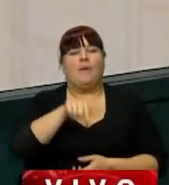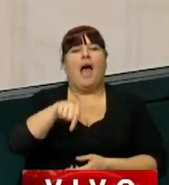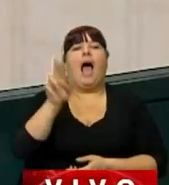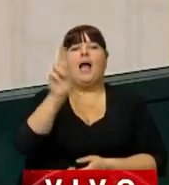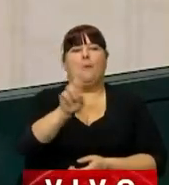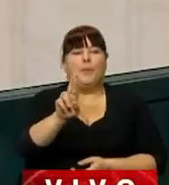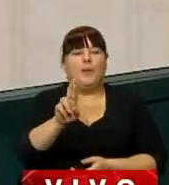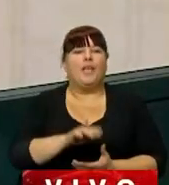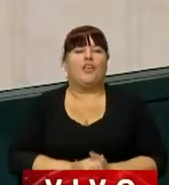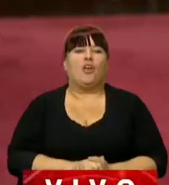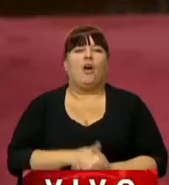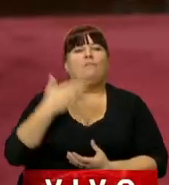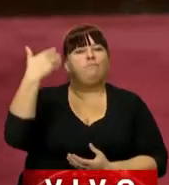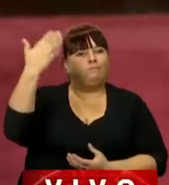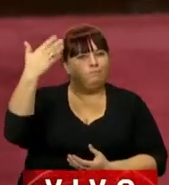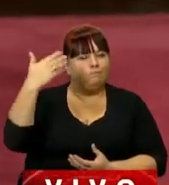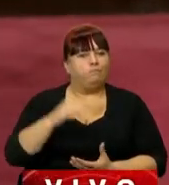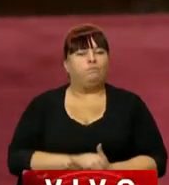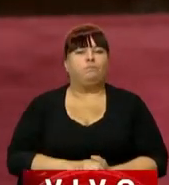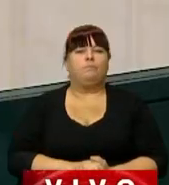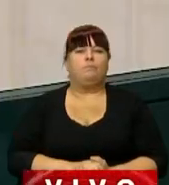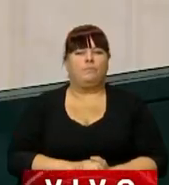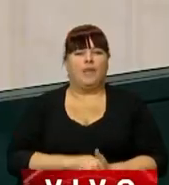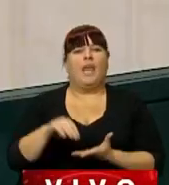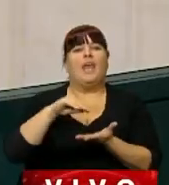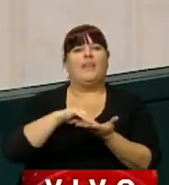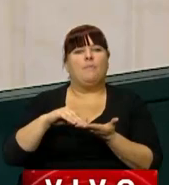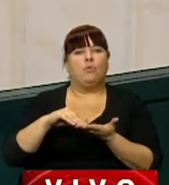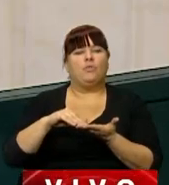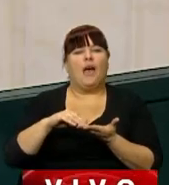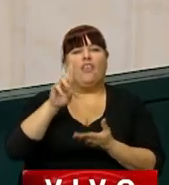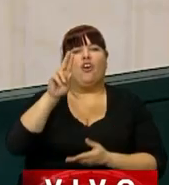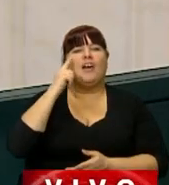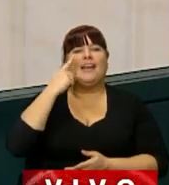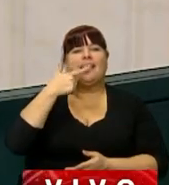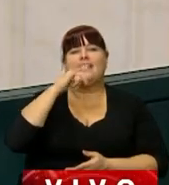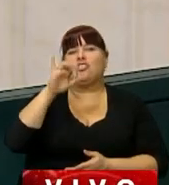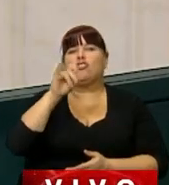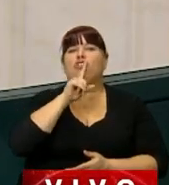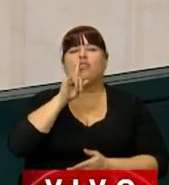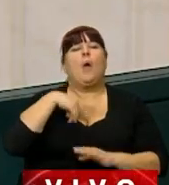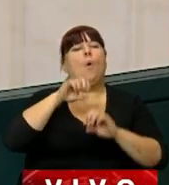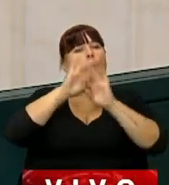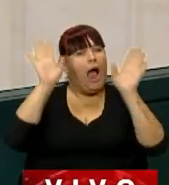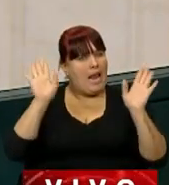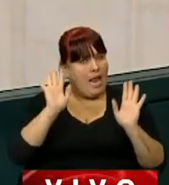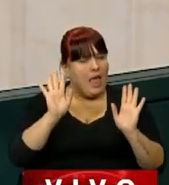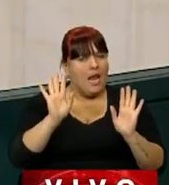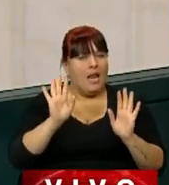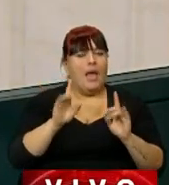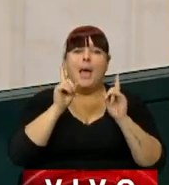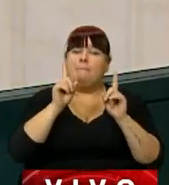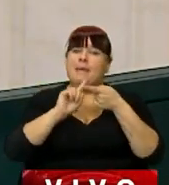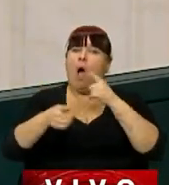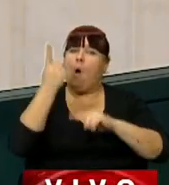Para una cuestión de privilegio en uso de la palabra, el diputado Rizzotti. Quiero aclarar que,